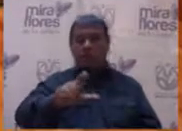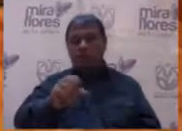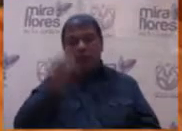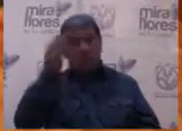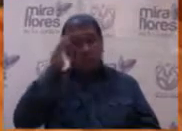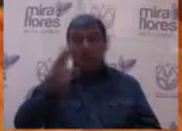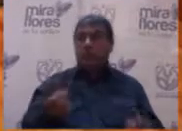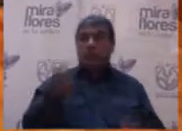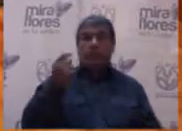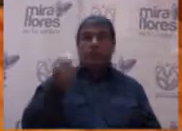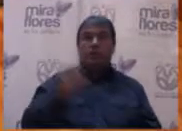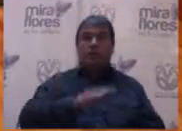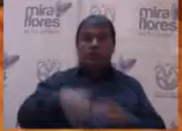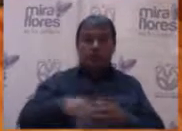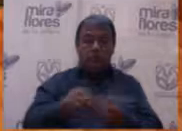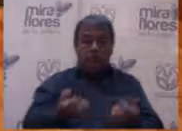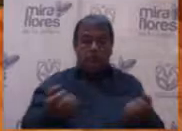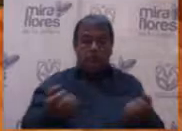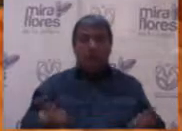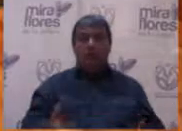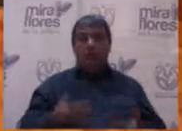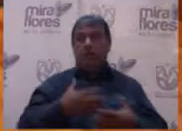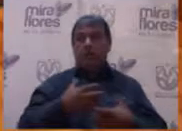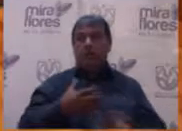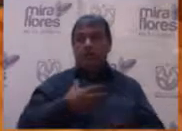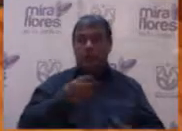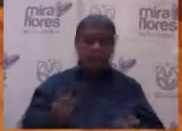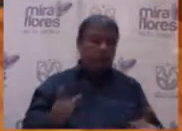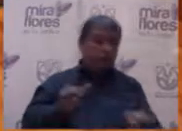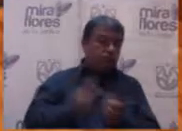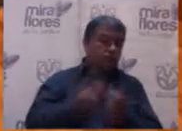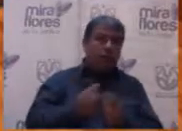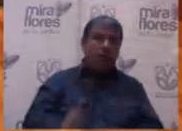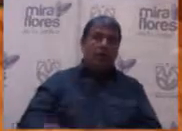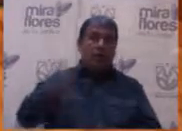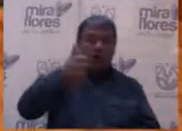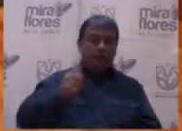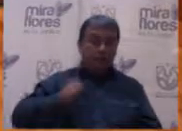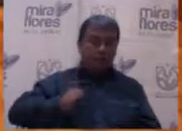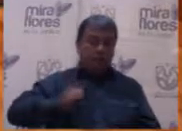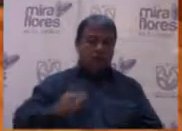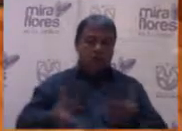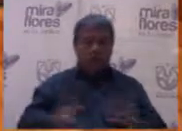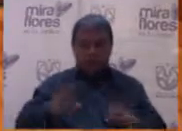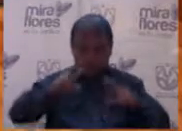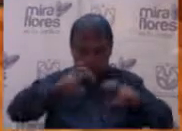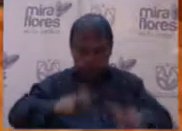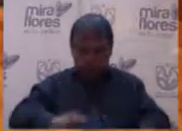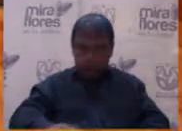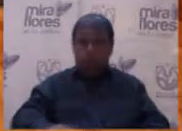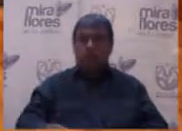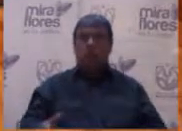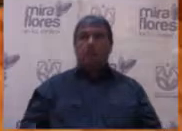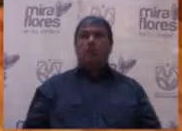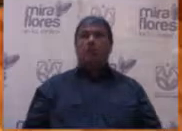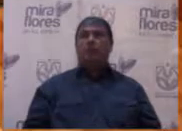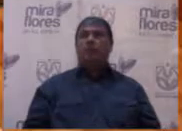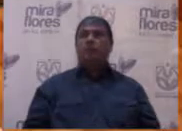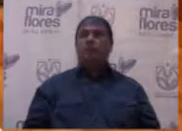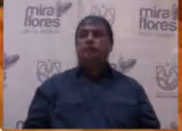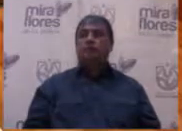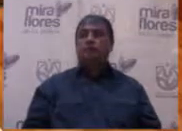entiendo. Entonces, todos estos elementos me gustaría que se puedan ver con la gerencia municipal para esclarecer y llegar hasta las últimas consecuencias como corresponde.